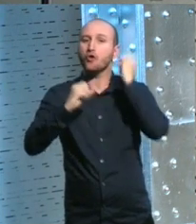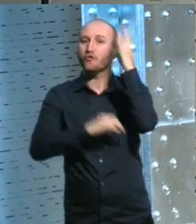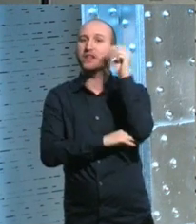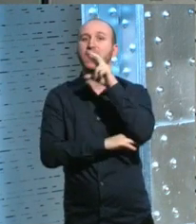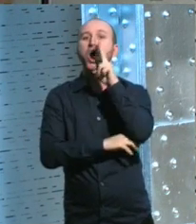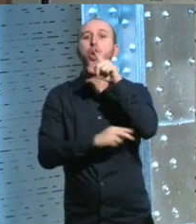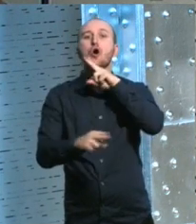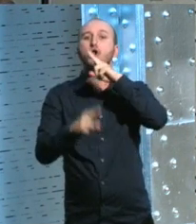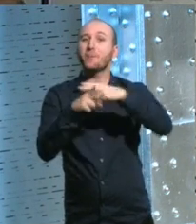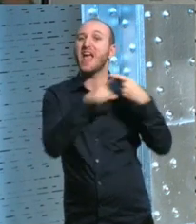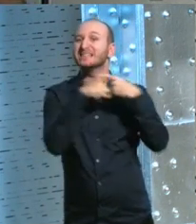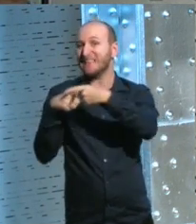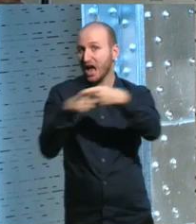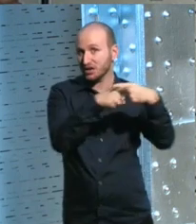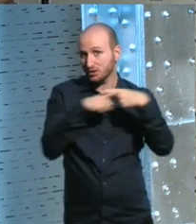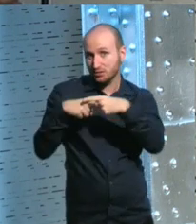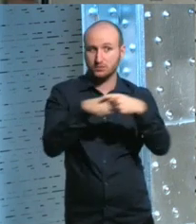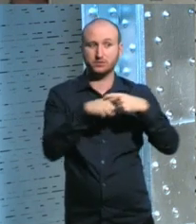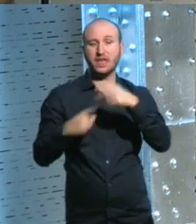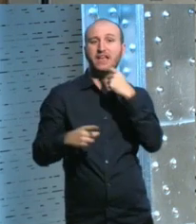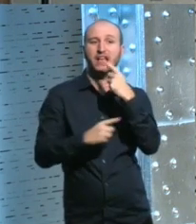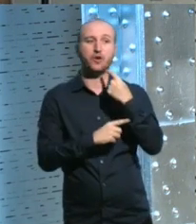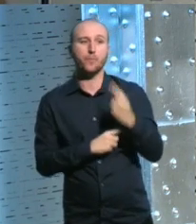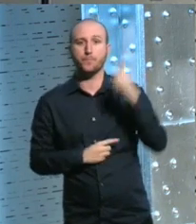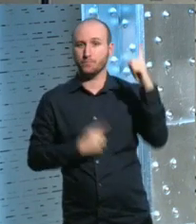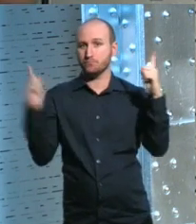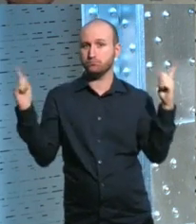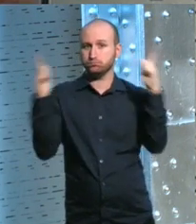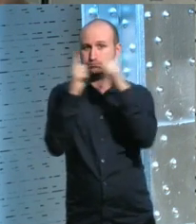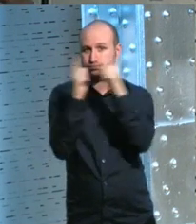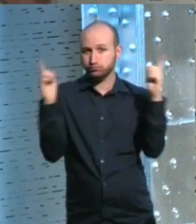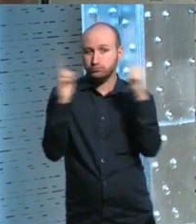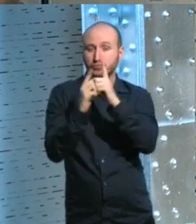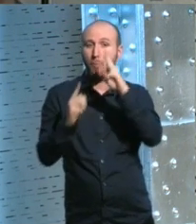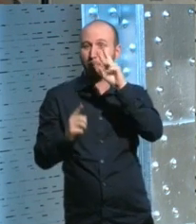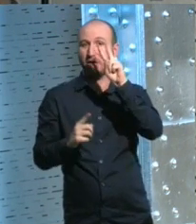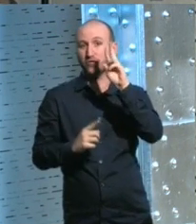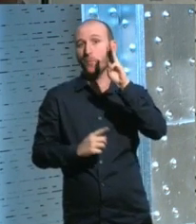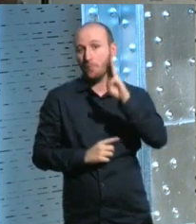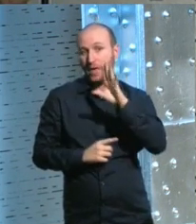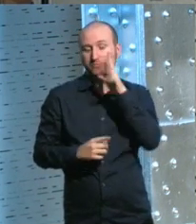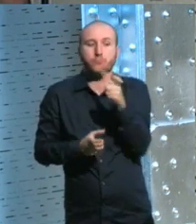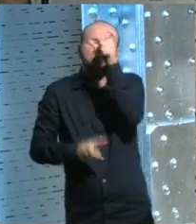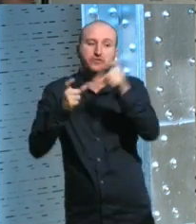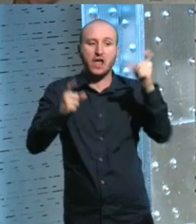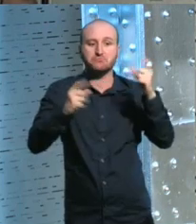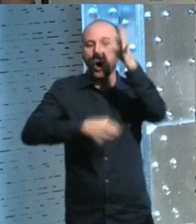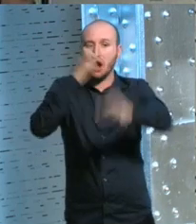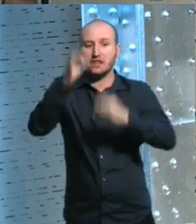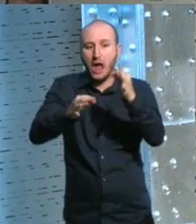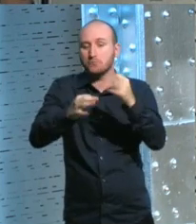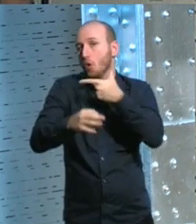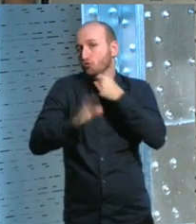es enteramente P2P, de par a par, que es decir, la gente organiza como quiere,